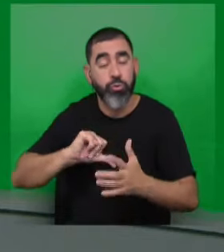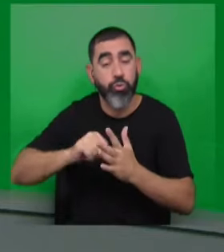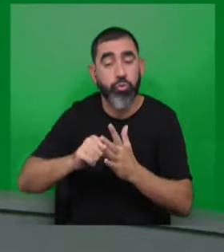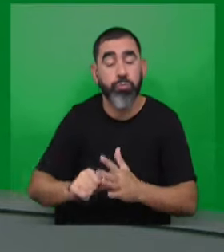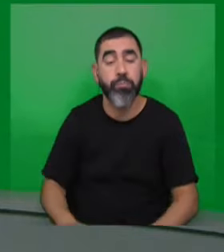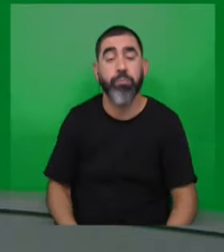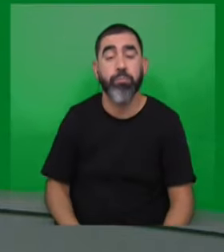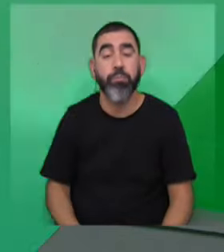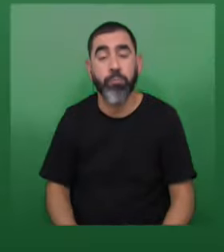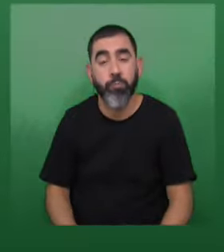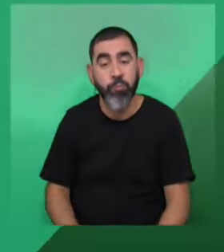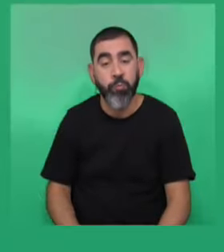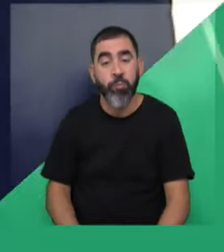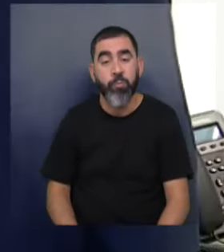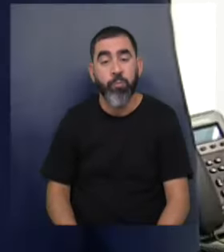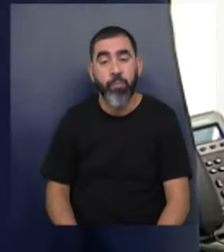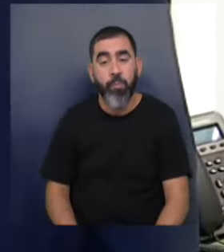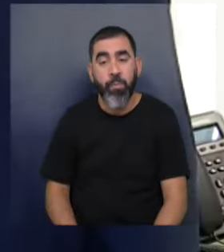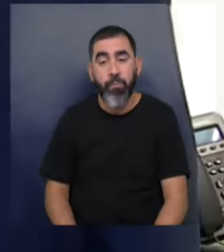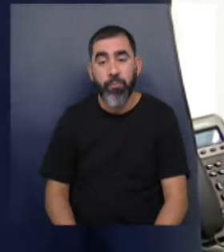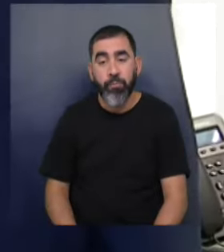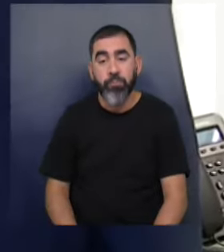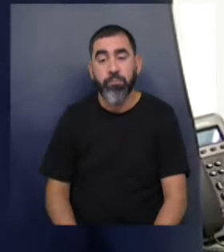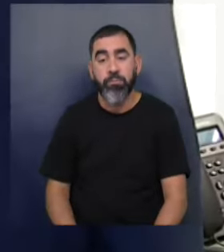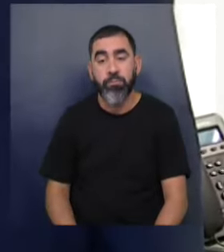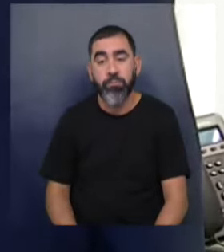Diego Martini. Diego, bienvenido, buen mediodía para ti.